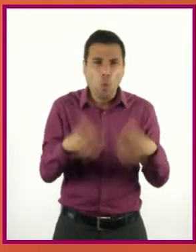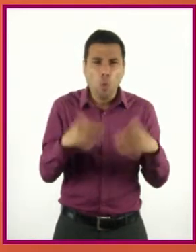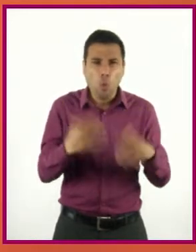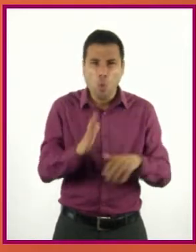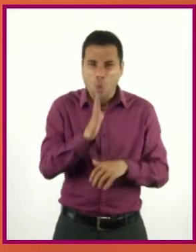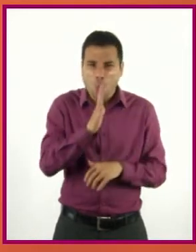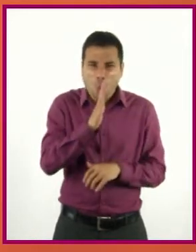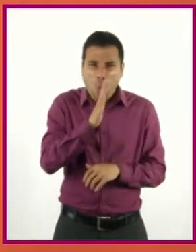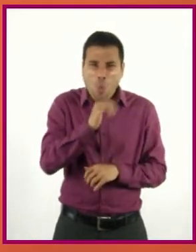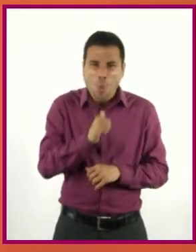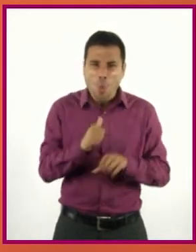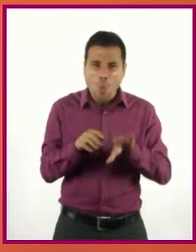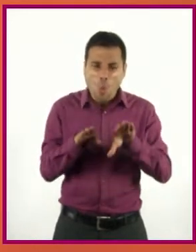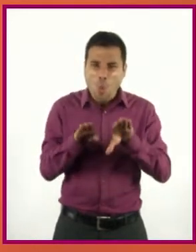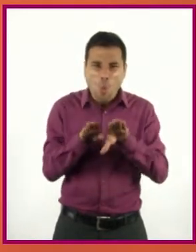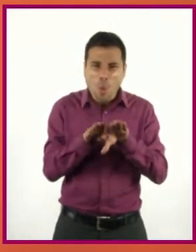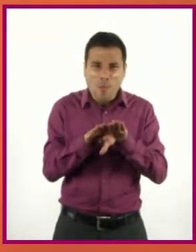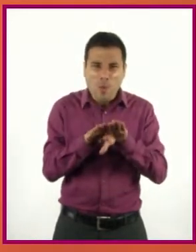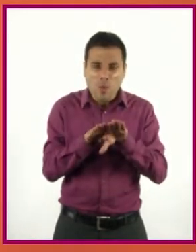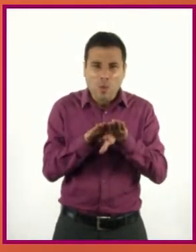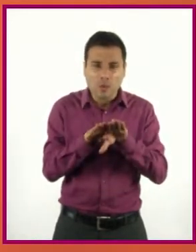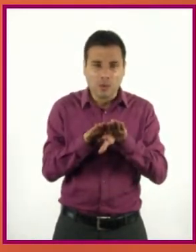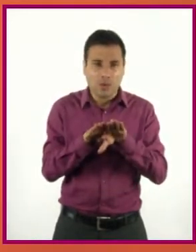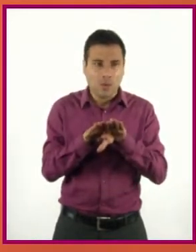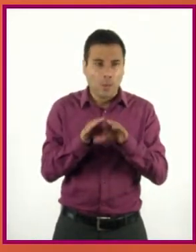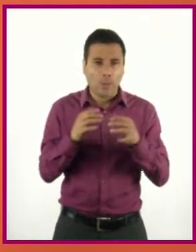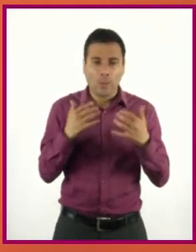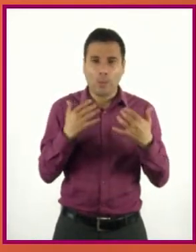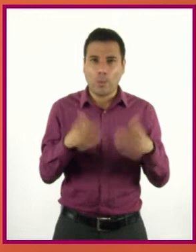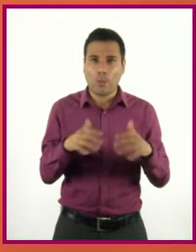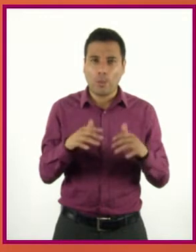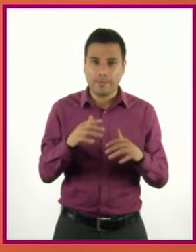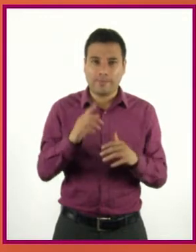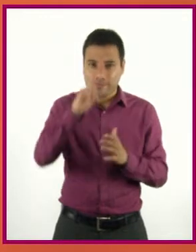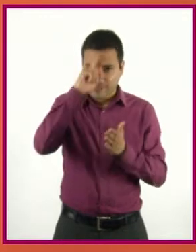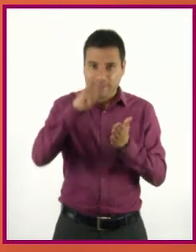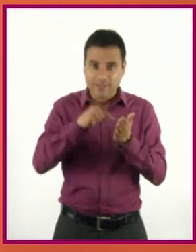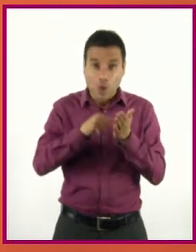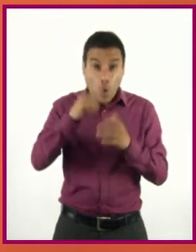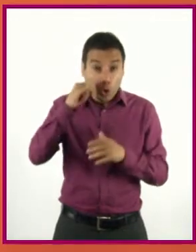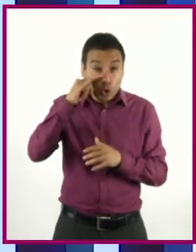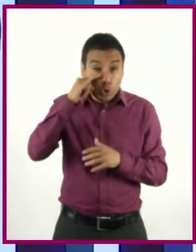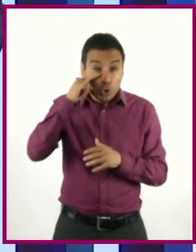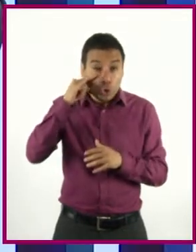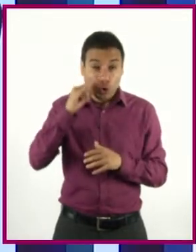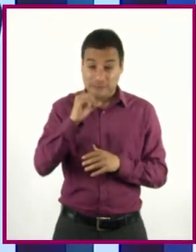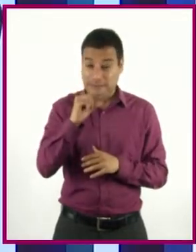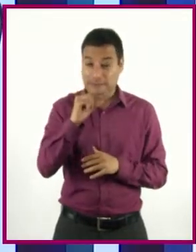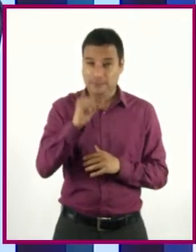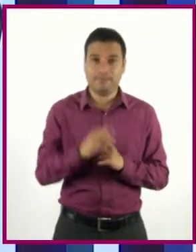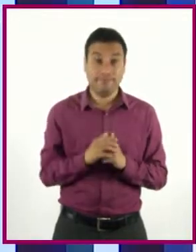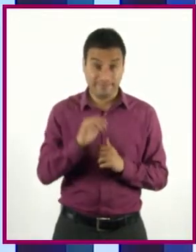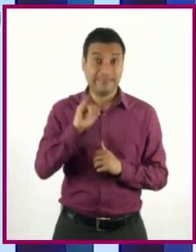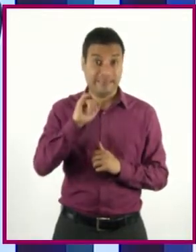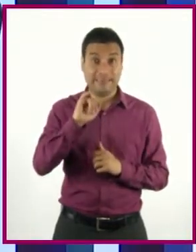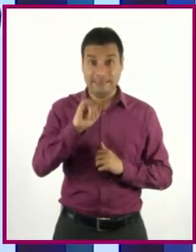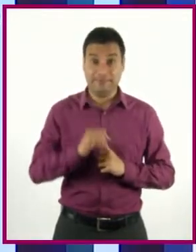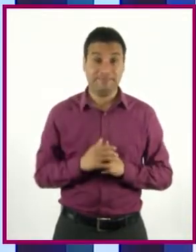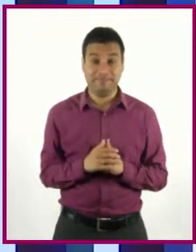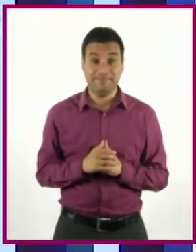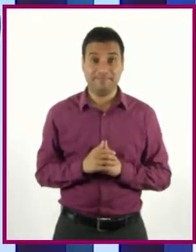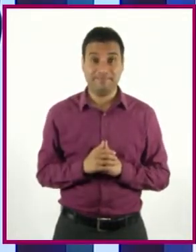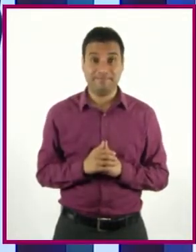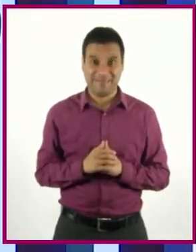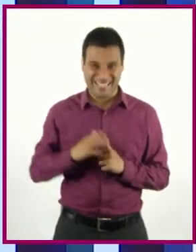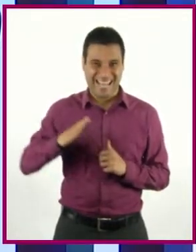espacio tan reducido. No cabe duda de que son muy pequeñitos. Efectivamente, como